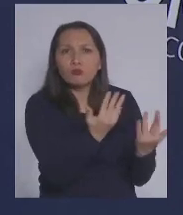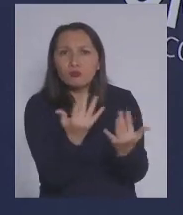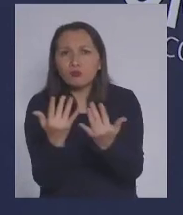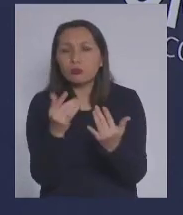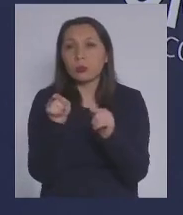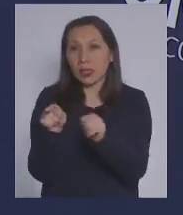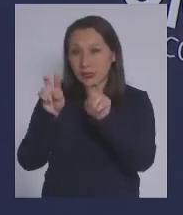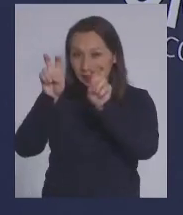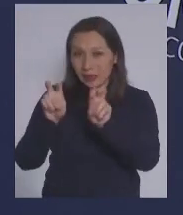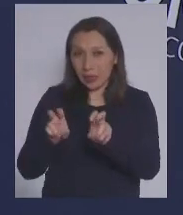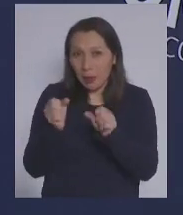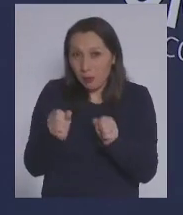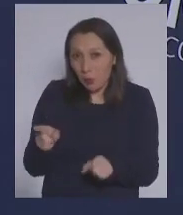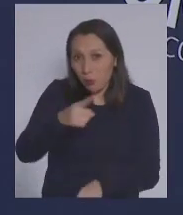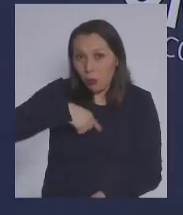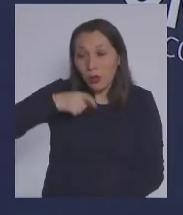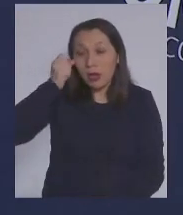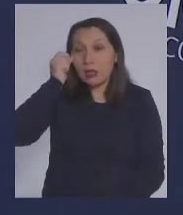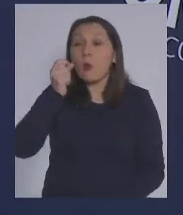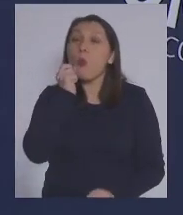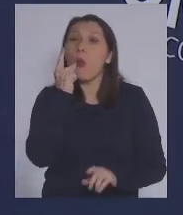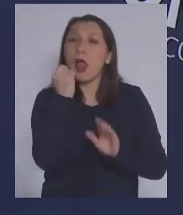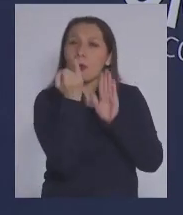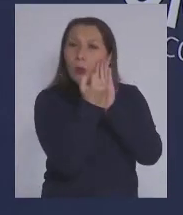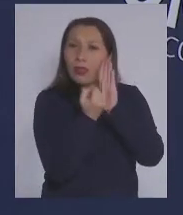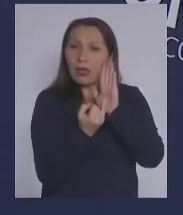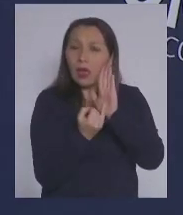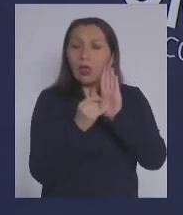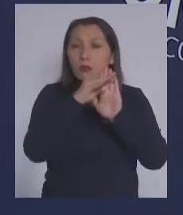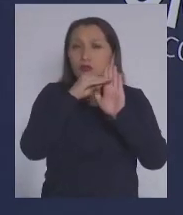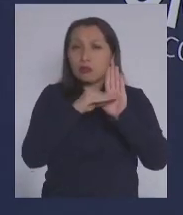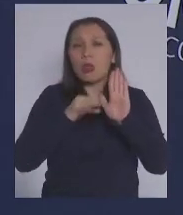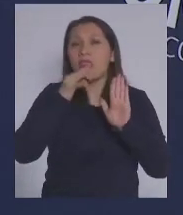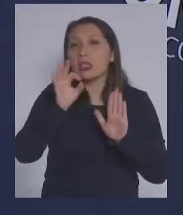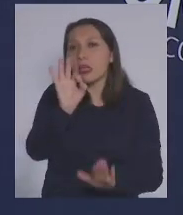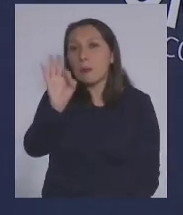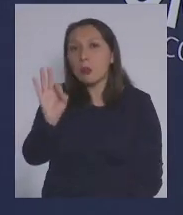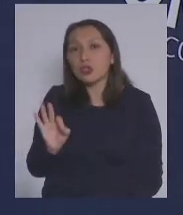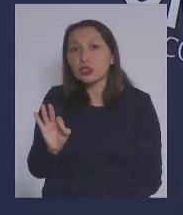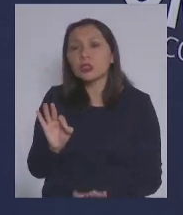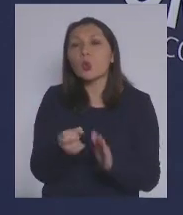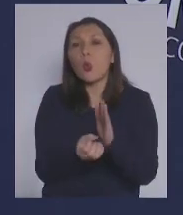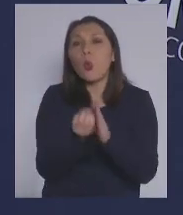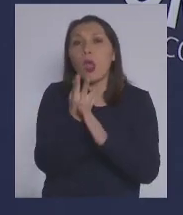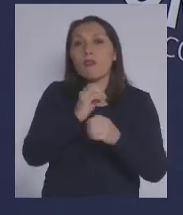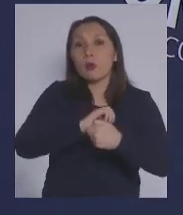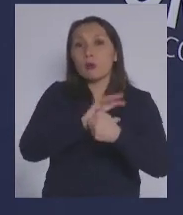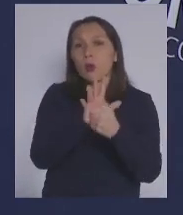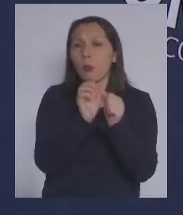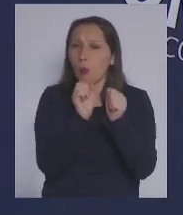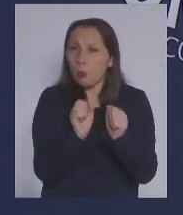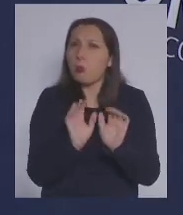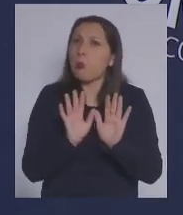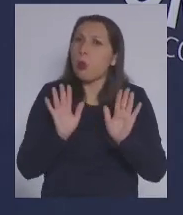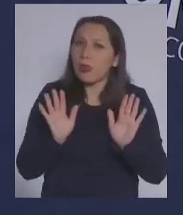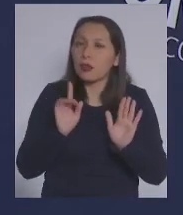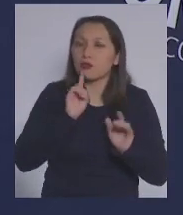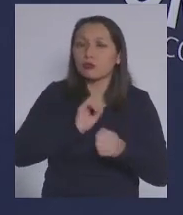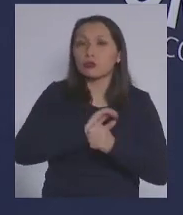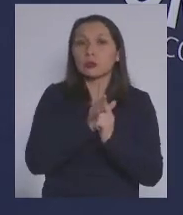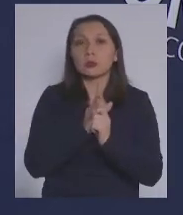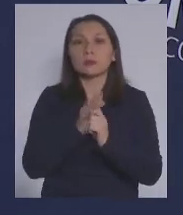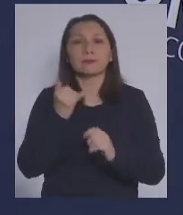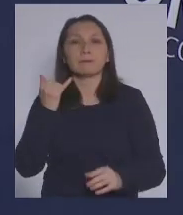para poder entender uno de los indicadores que se basa en el porcentaje de casos nuevos positivos y probables que son contactados